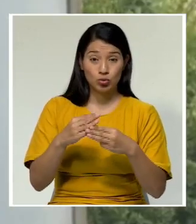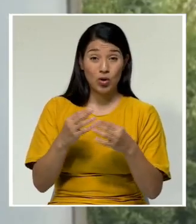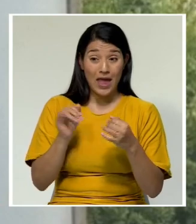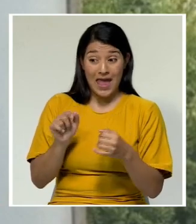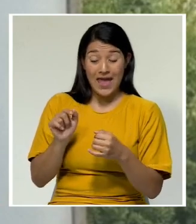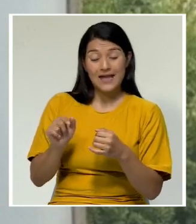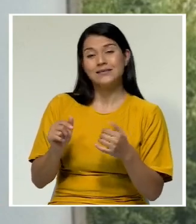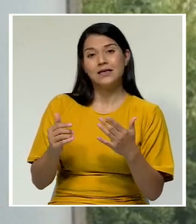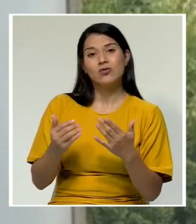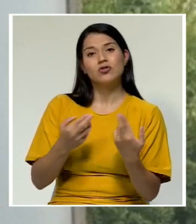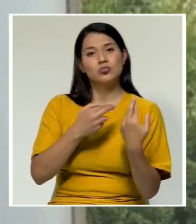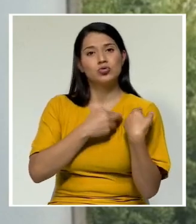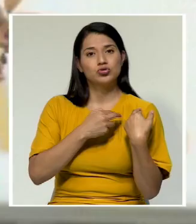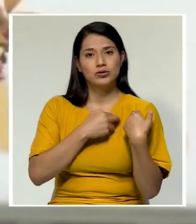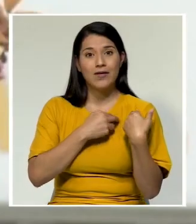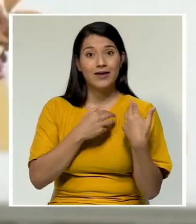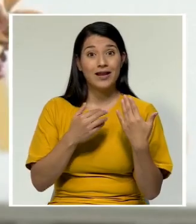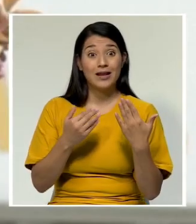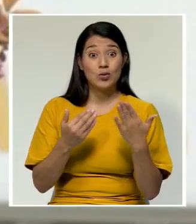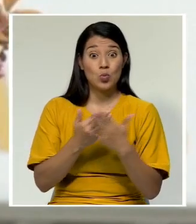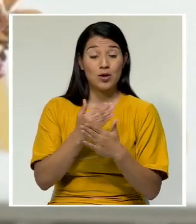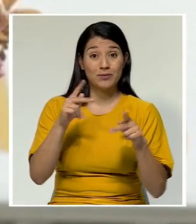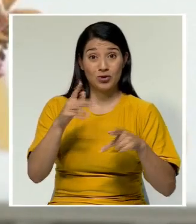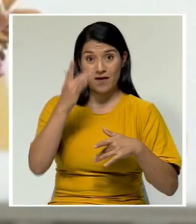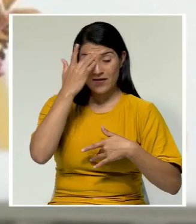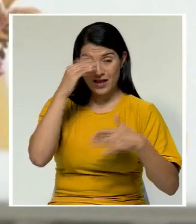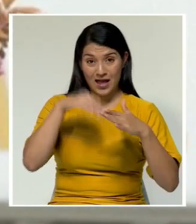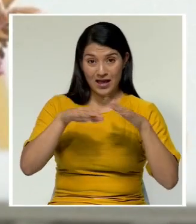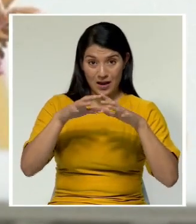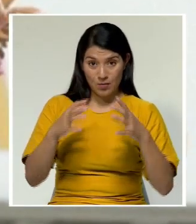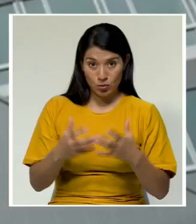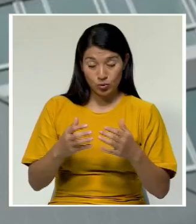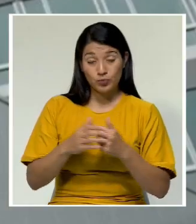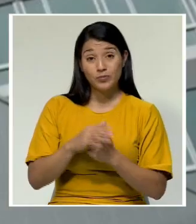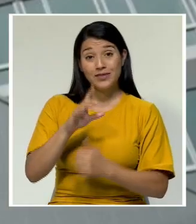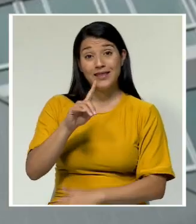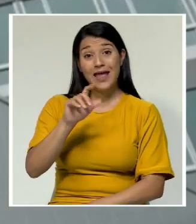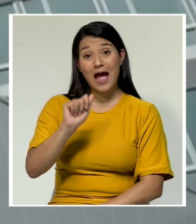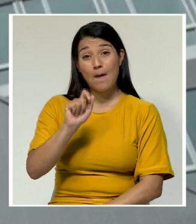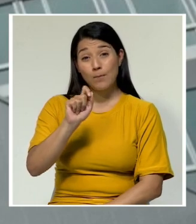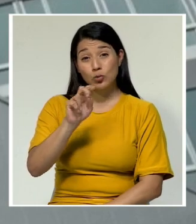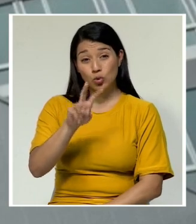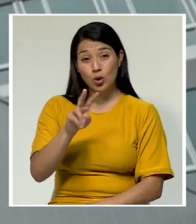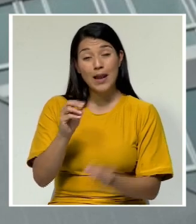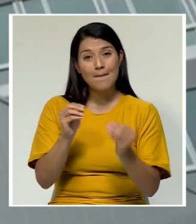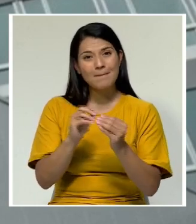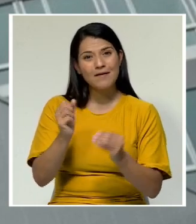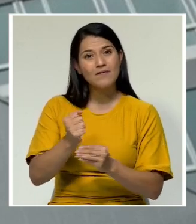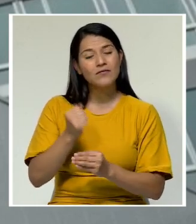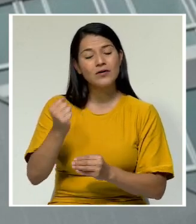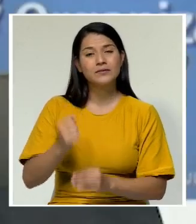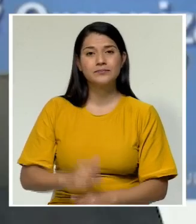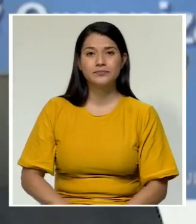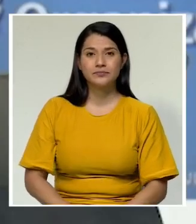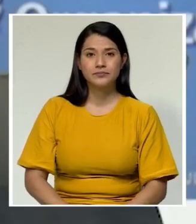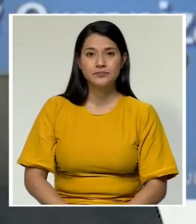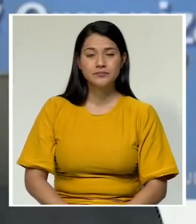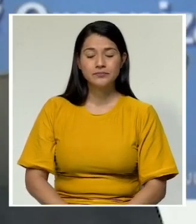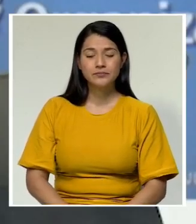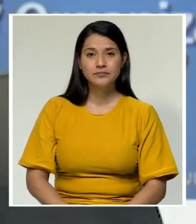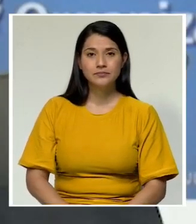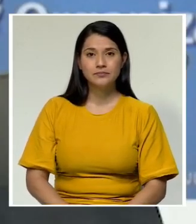y secundaria de 10º y 11º para las pruebas FARO de Español, Ciencias y Matemáticas. En horarios de lunes a viernes a